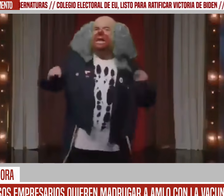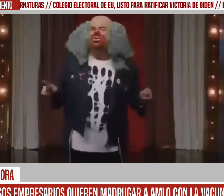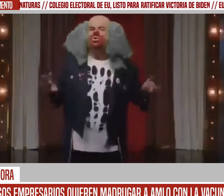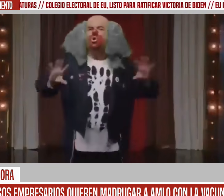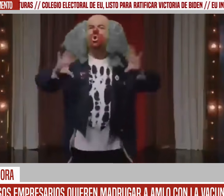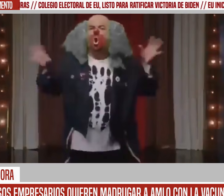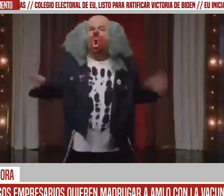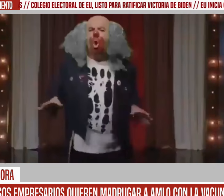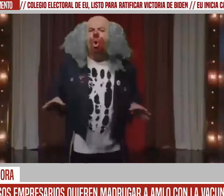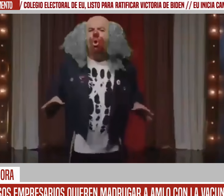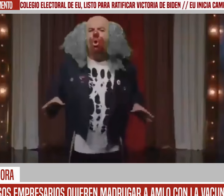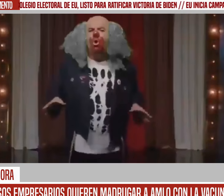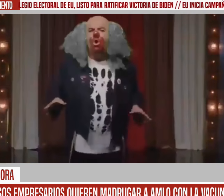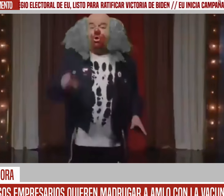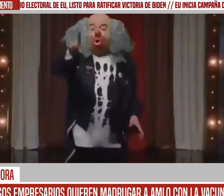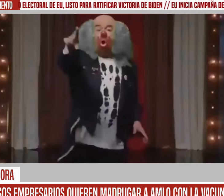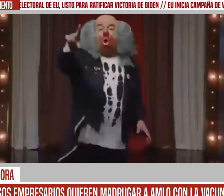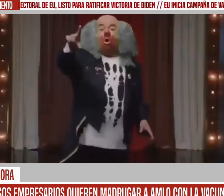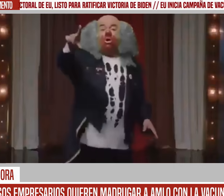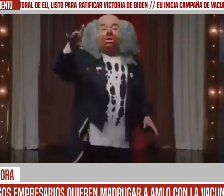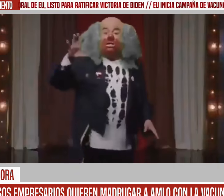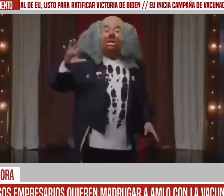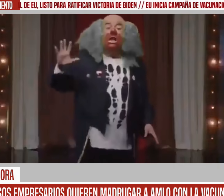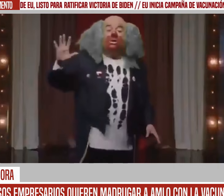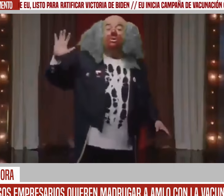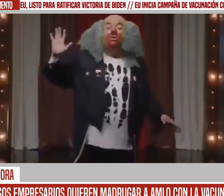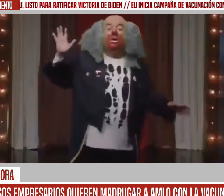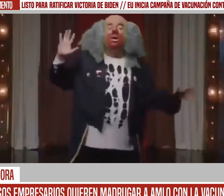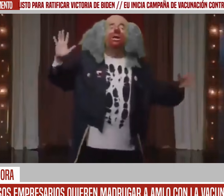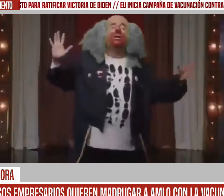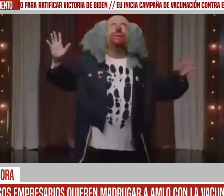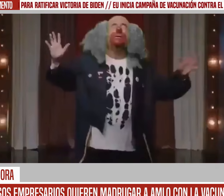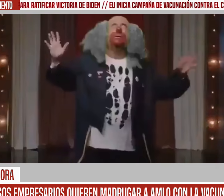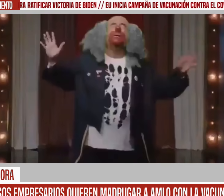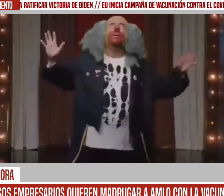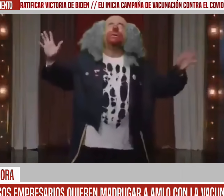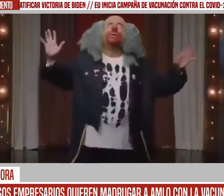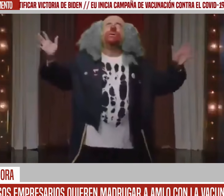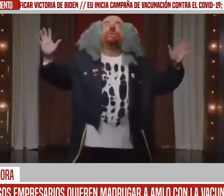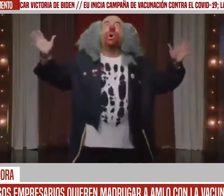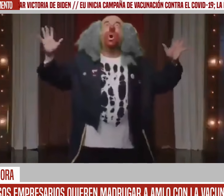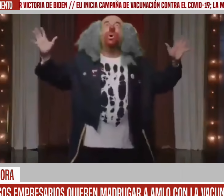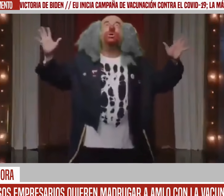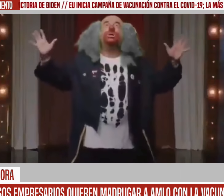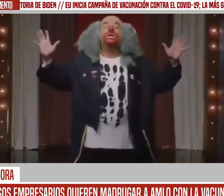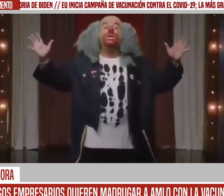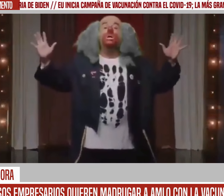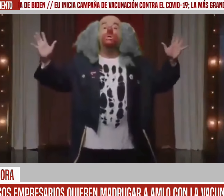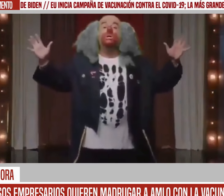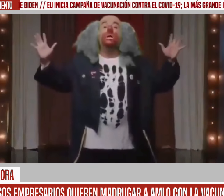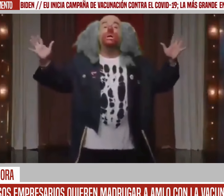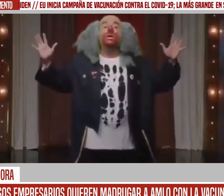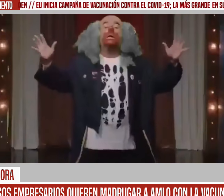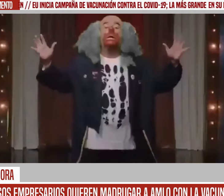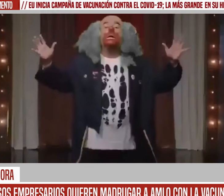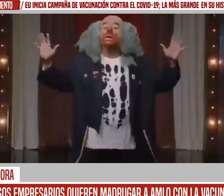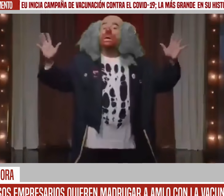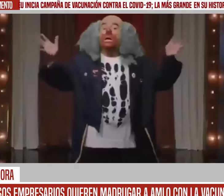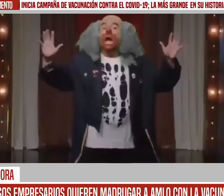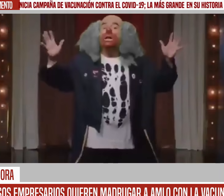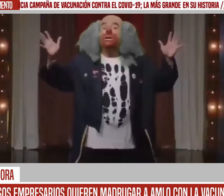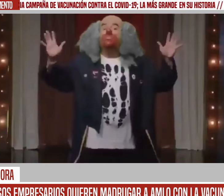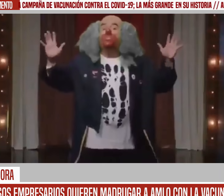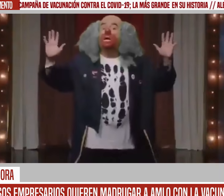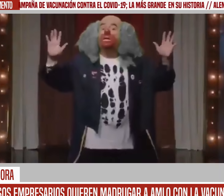privado y para este caso no? No quisiera yo creer, no quisiera yo